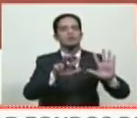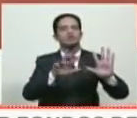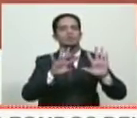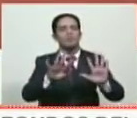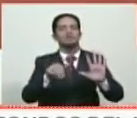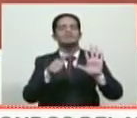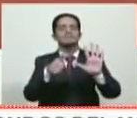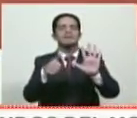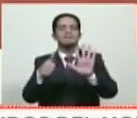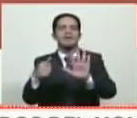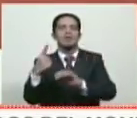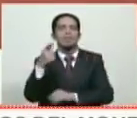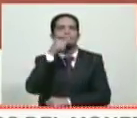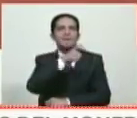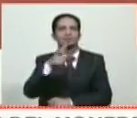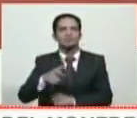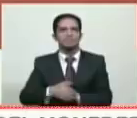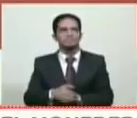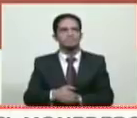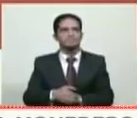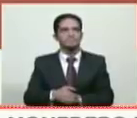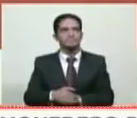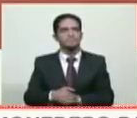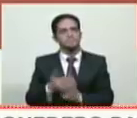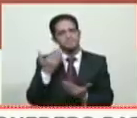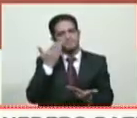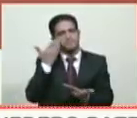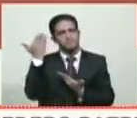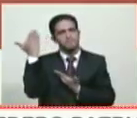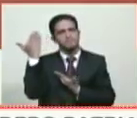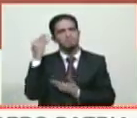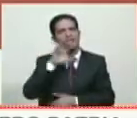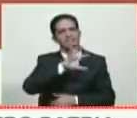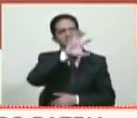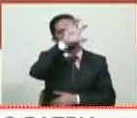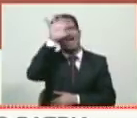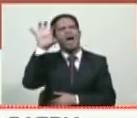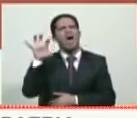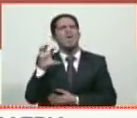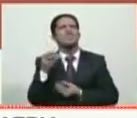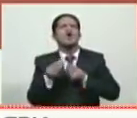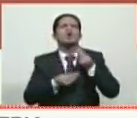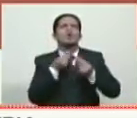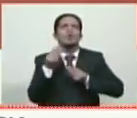3.484.661 personas. Aquí está la distribución por estados, cómo